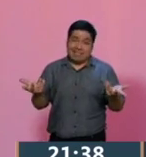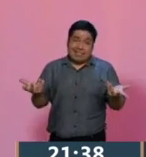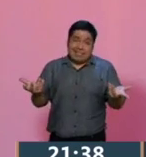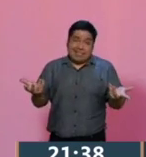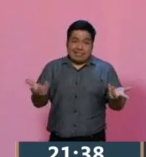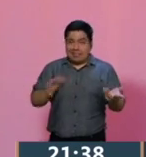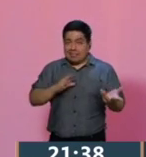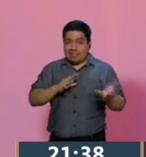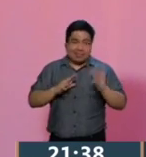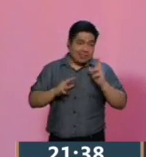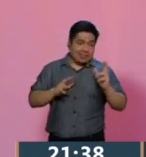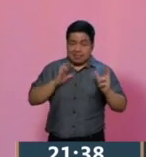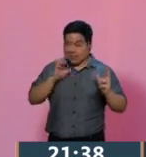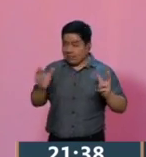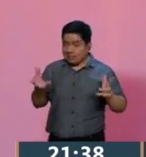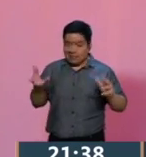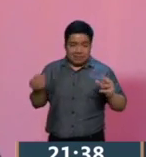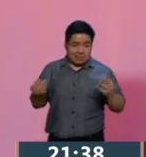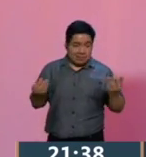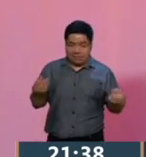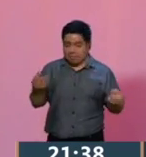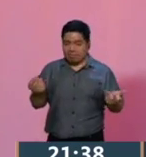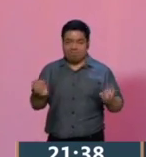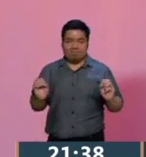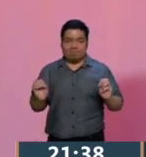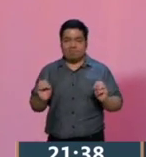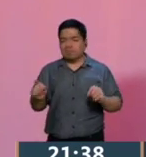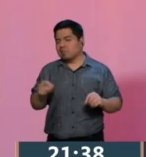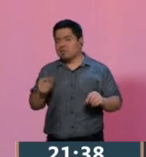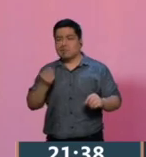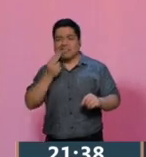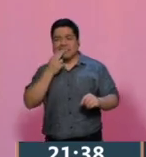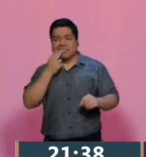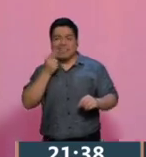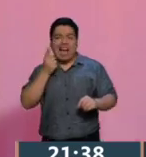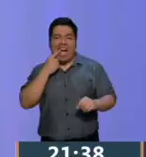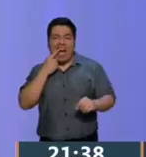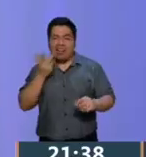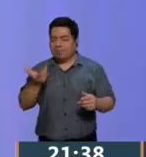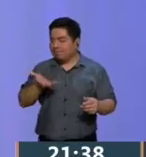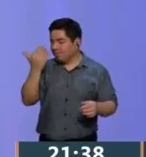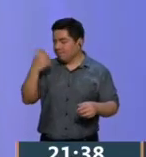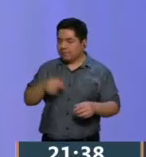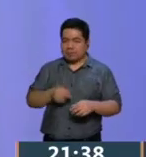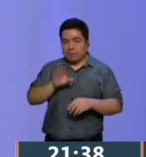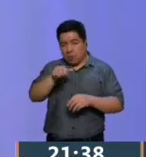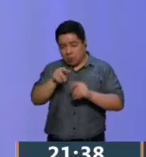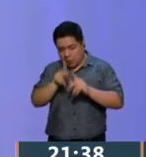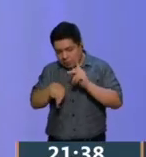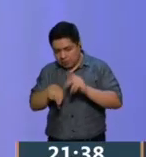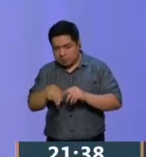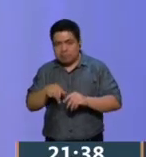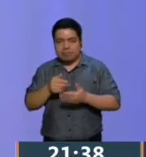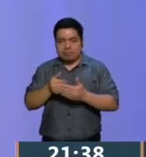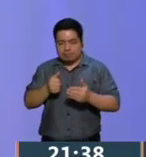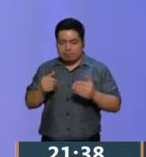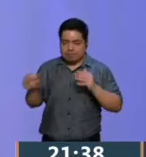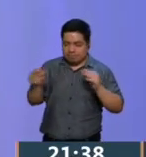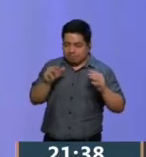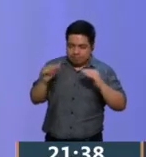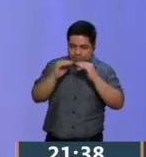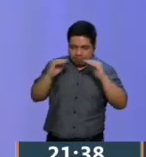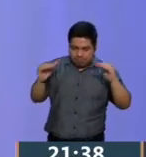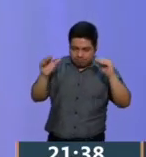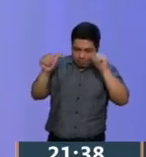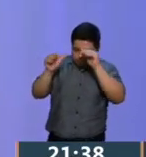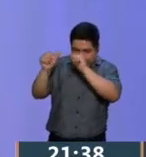es que ninguna de las dos opciones tiene hoy la respuesta, y evidentemente se está utilizando políticamente. Okay. Oigan, antes de irnos a un